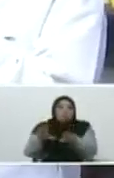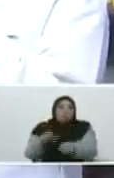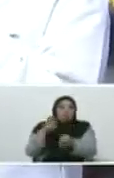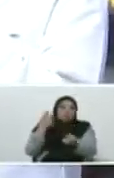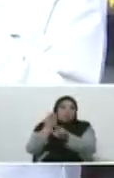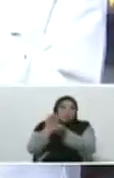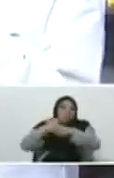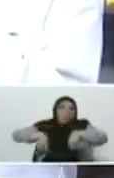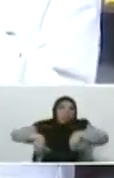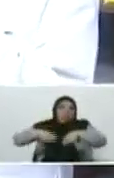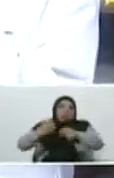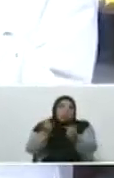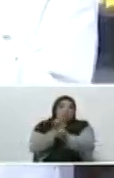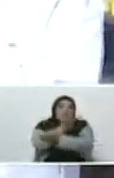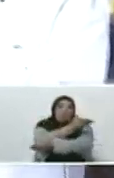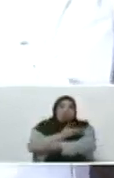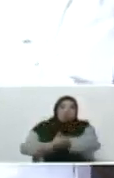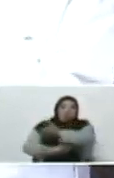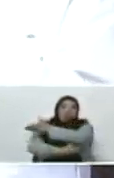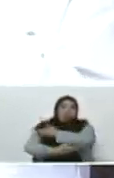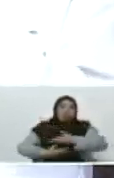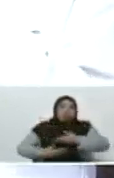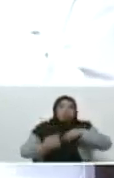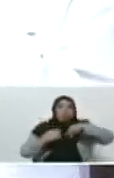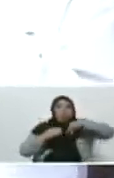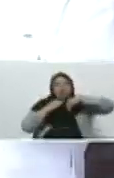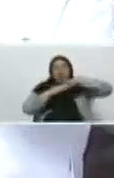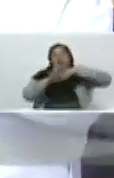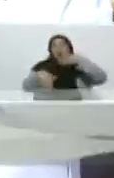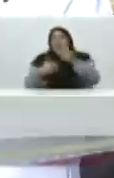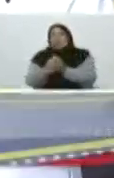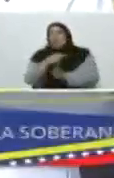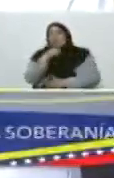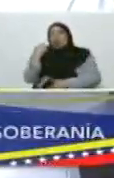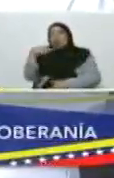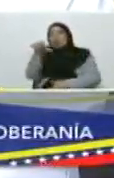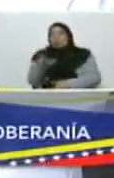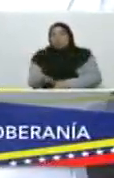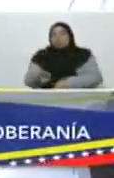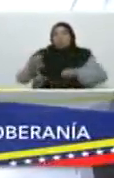la fractura de cadera, que a veces lleva a la muerte.